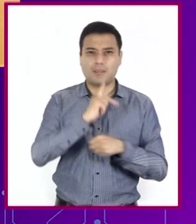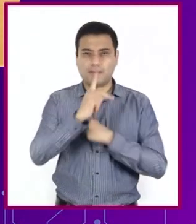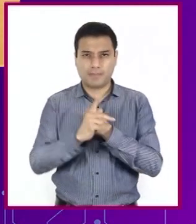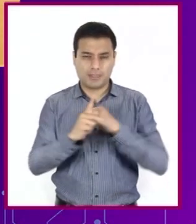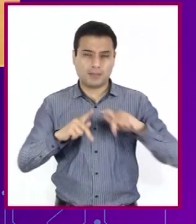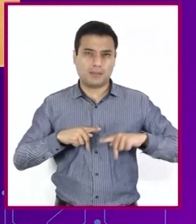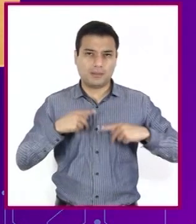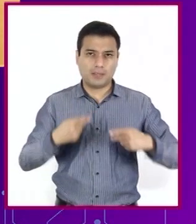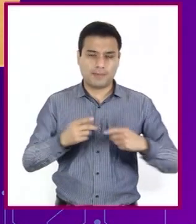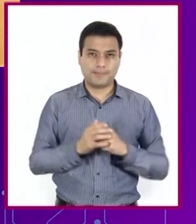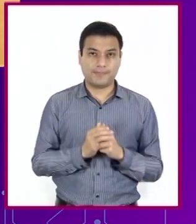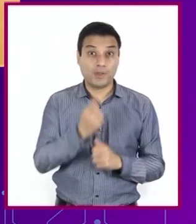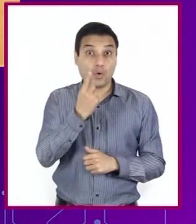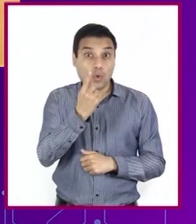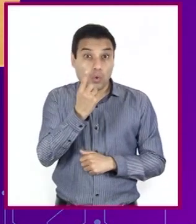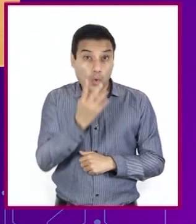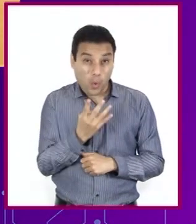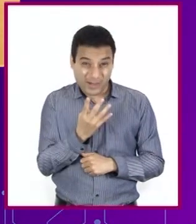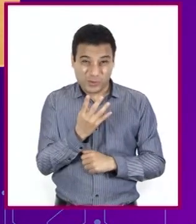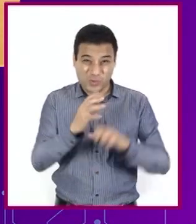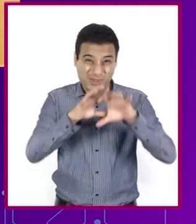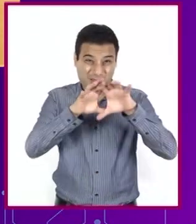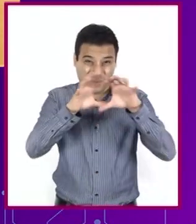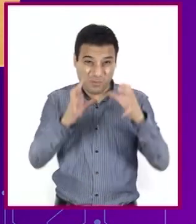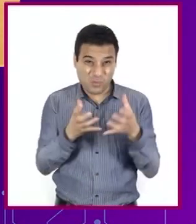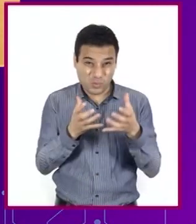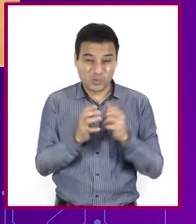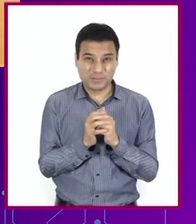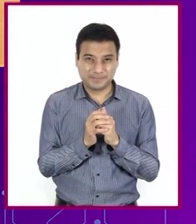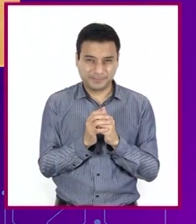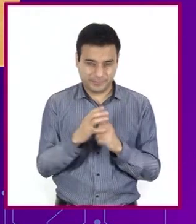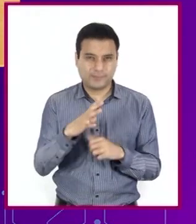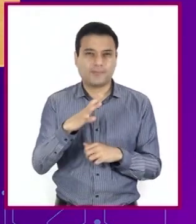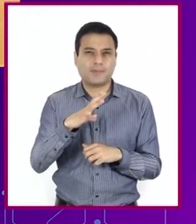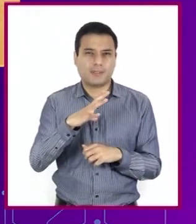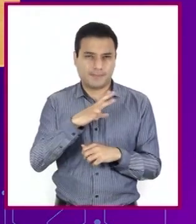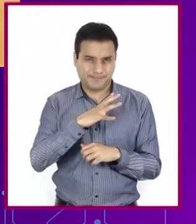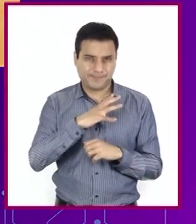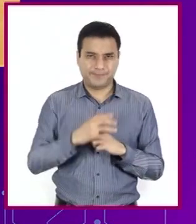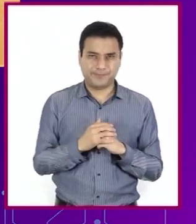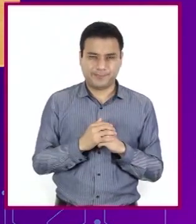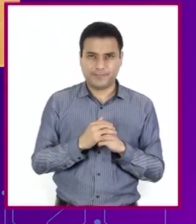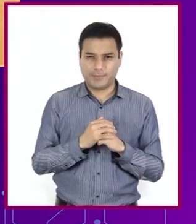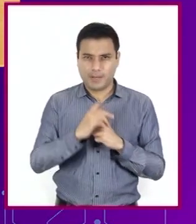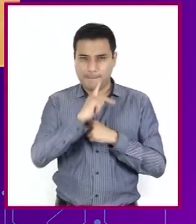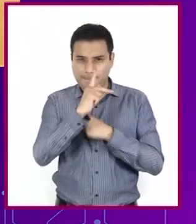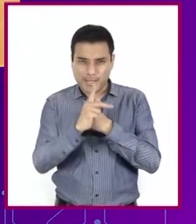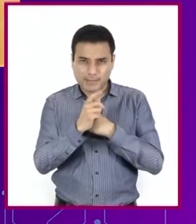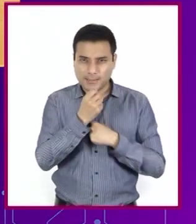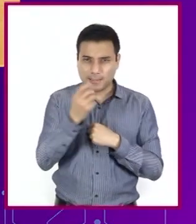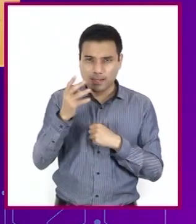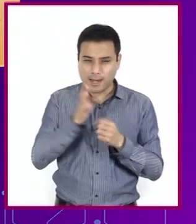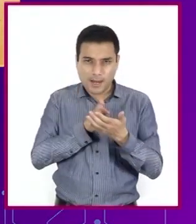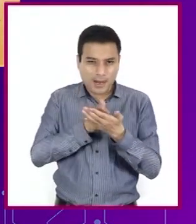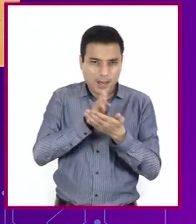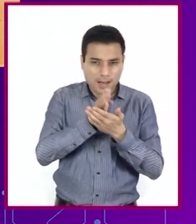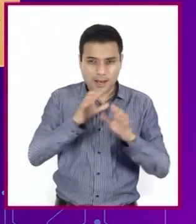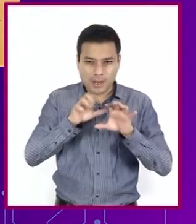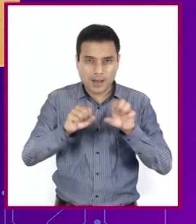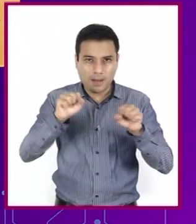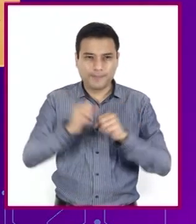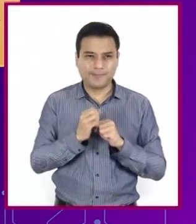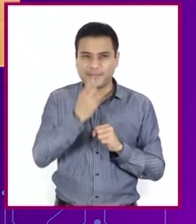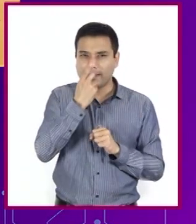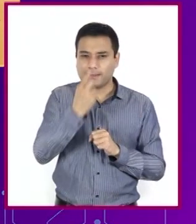cuarta parte de la superficie del planeta estaba repartida en colonias entre media docena de estados. Así lo explicaba el